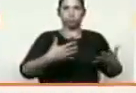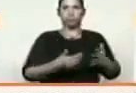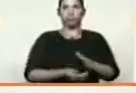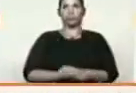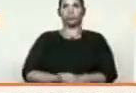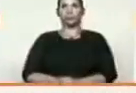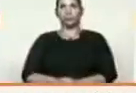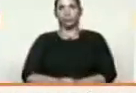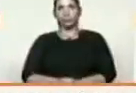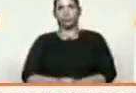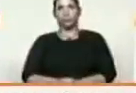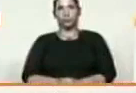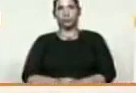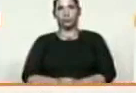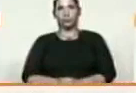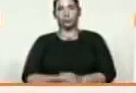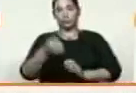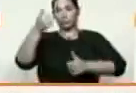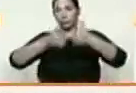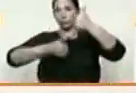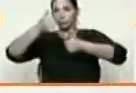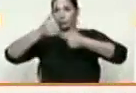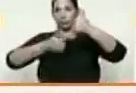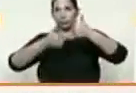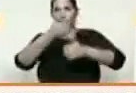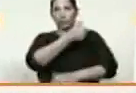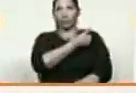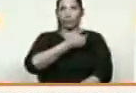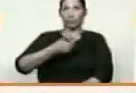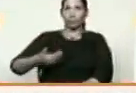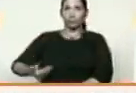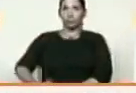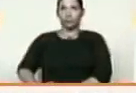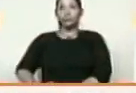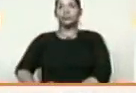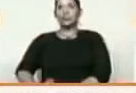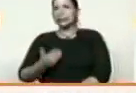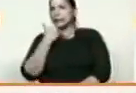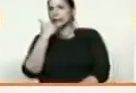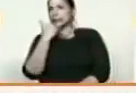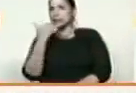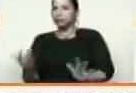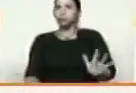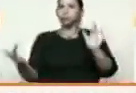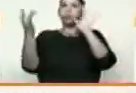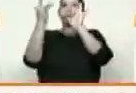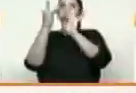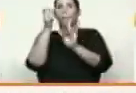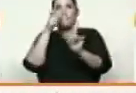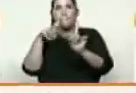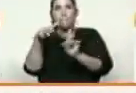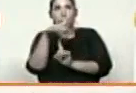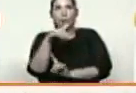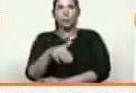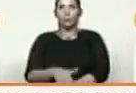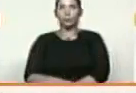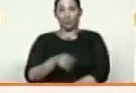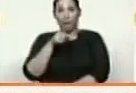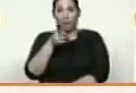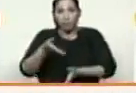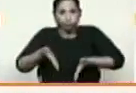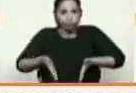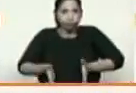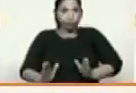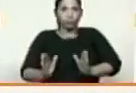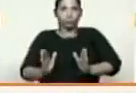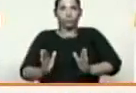una candidatura presidencial constituyente con el pueblo. De allí nace